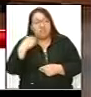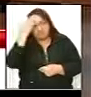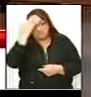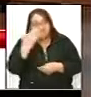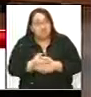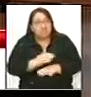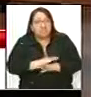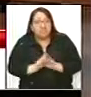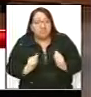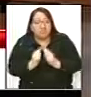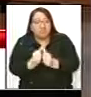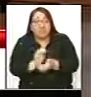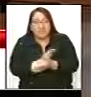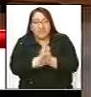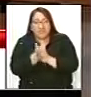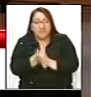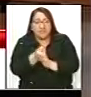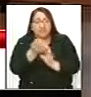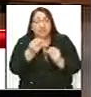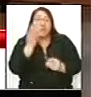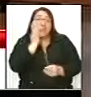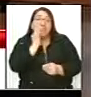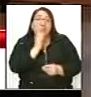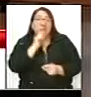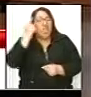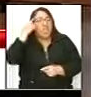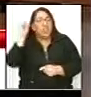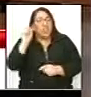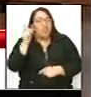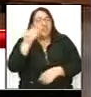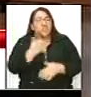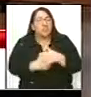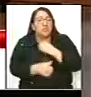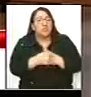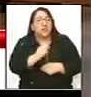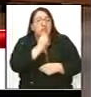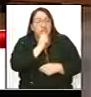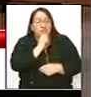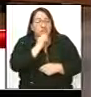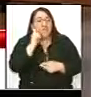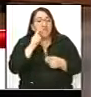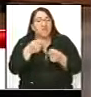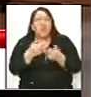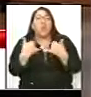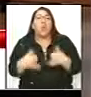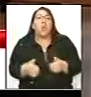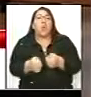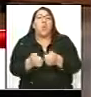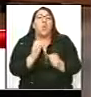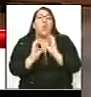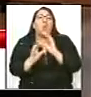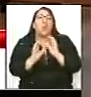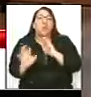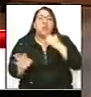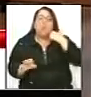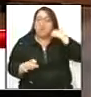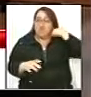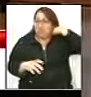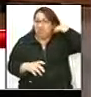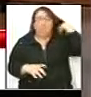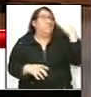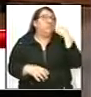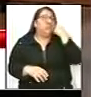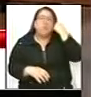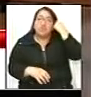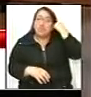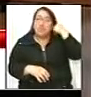no los acompaña nadie. Todos creemos que los aparatos tecnológicos sirven para el juego y la comunicación y las redes sociales. Y